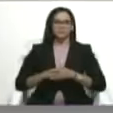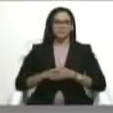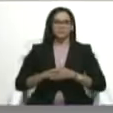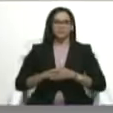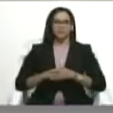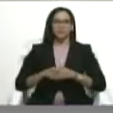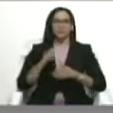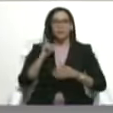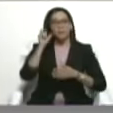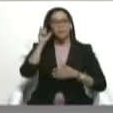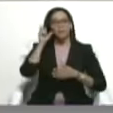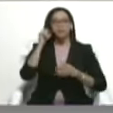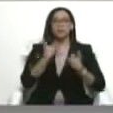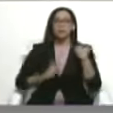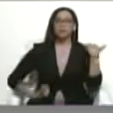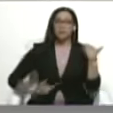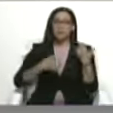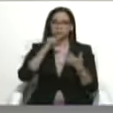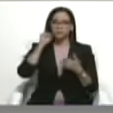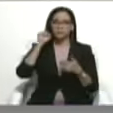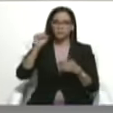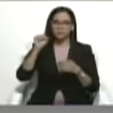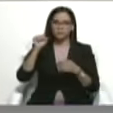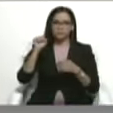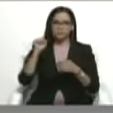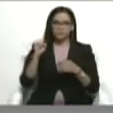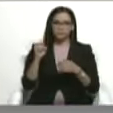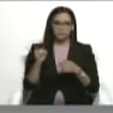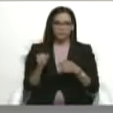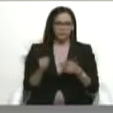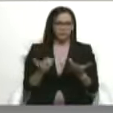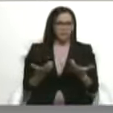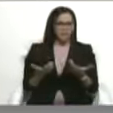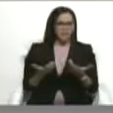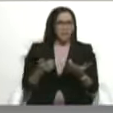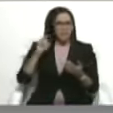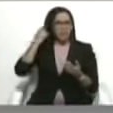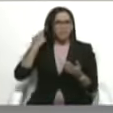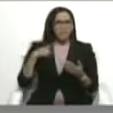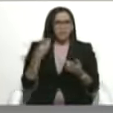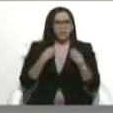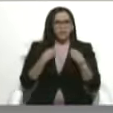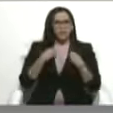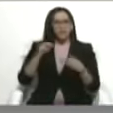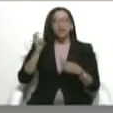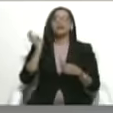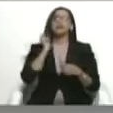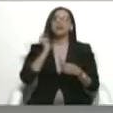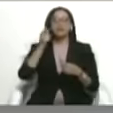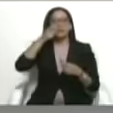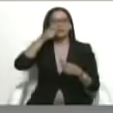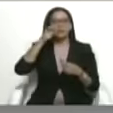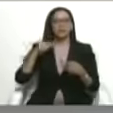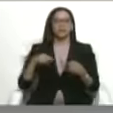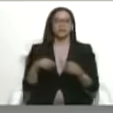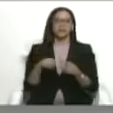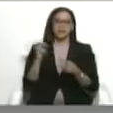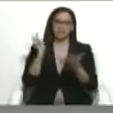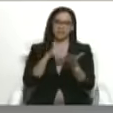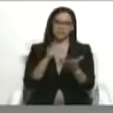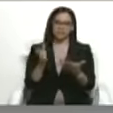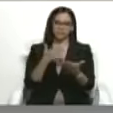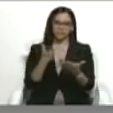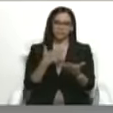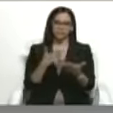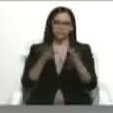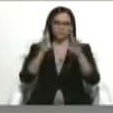Bien, estábamos escuchando al presidente de la República, Nicolás Maduro. Les recordamos que tenemos en vivo al fiscal general Tarek William Saab, quien se encuentra hojeando parte de